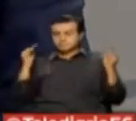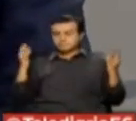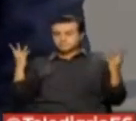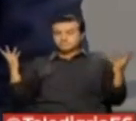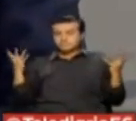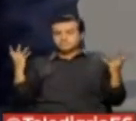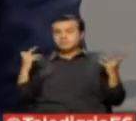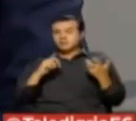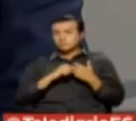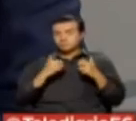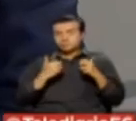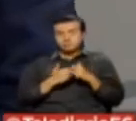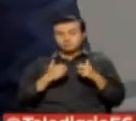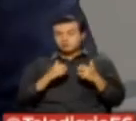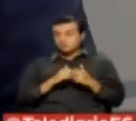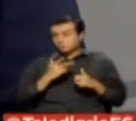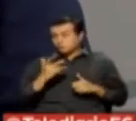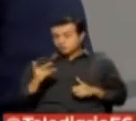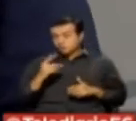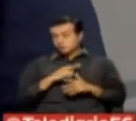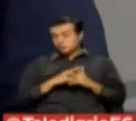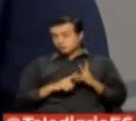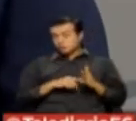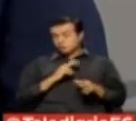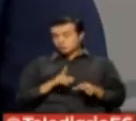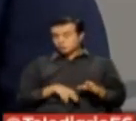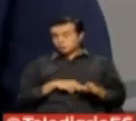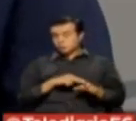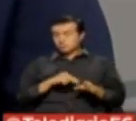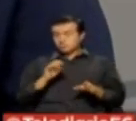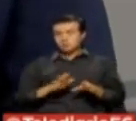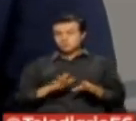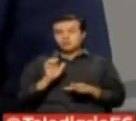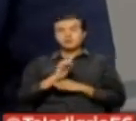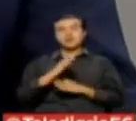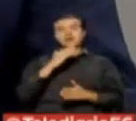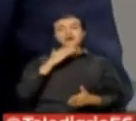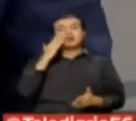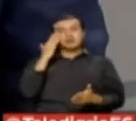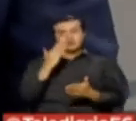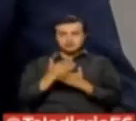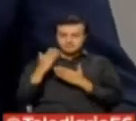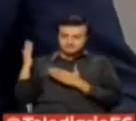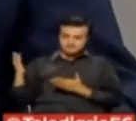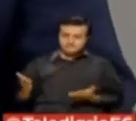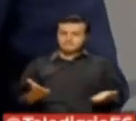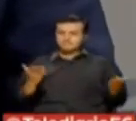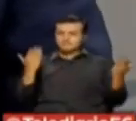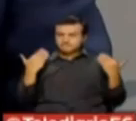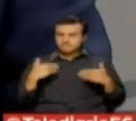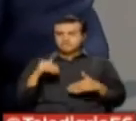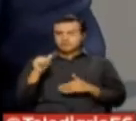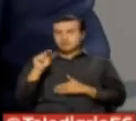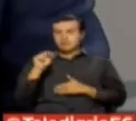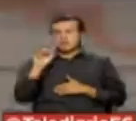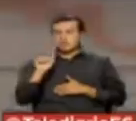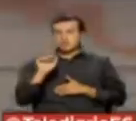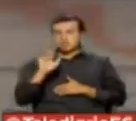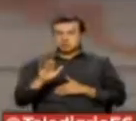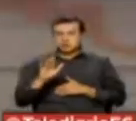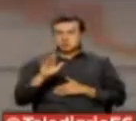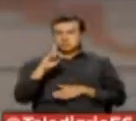que son los problemas de fondo de nuestro país muchas gracias por aceptar esta invitación a nabo clonen